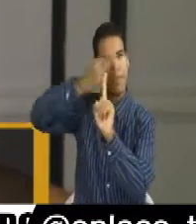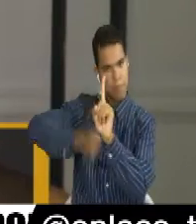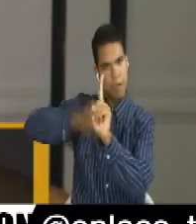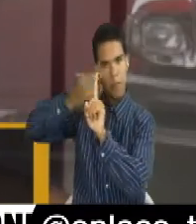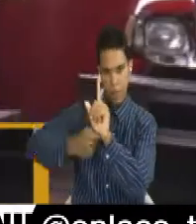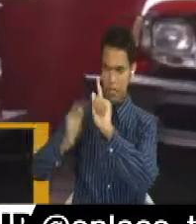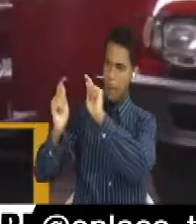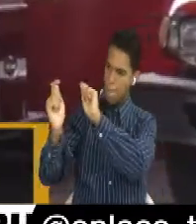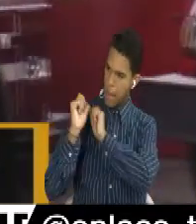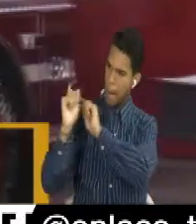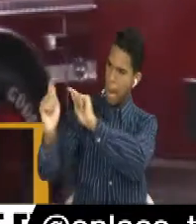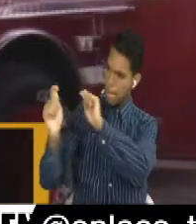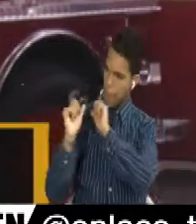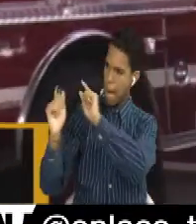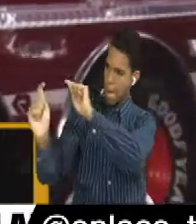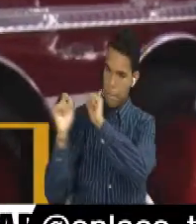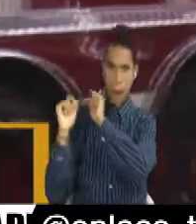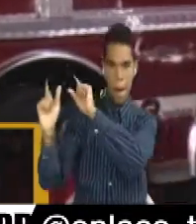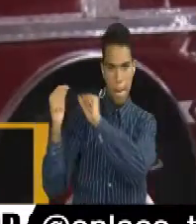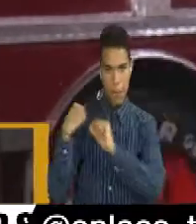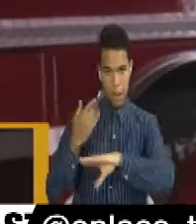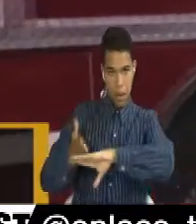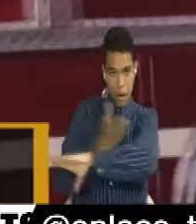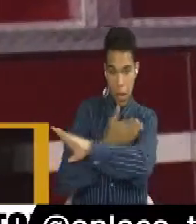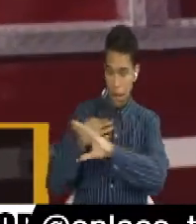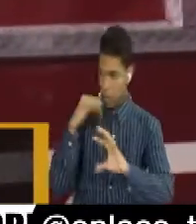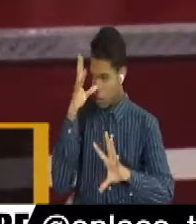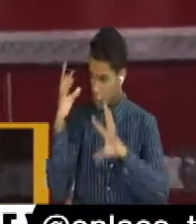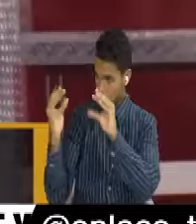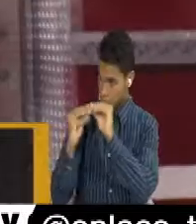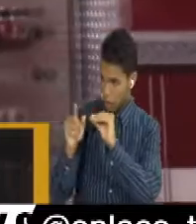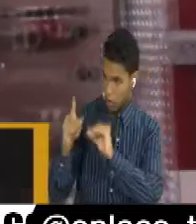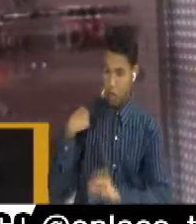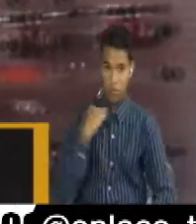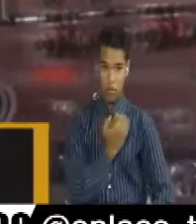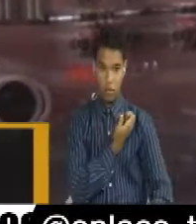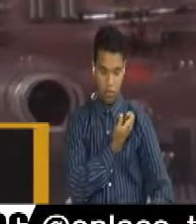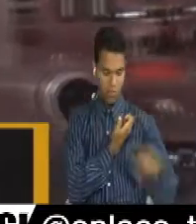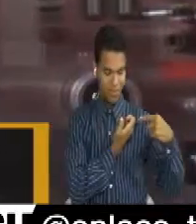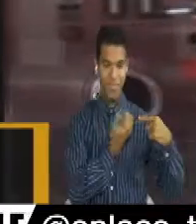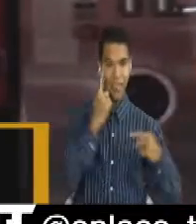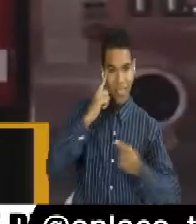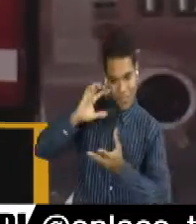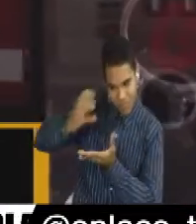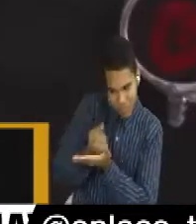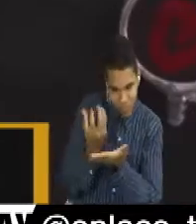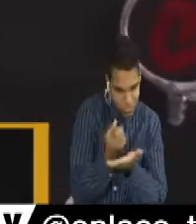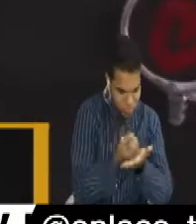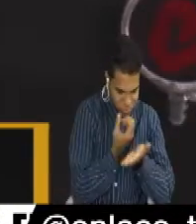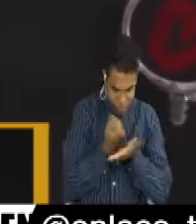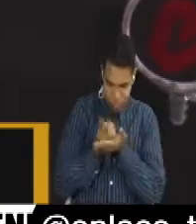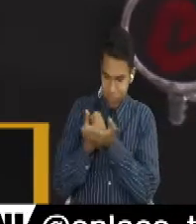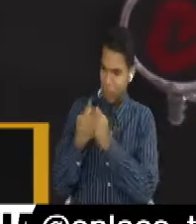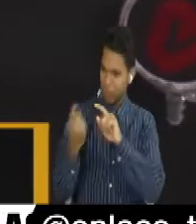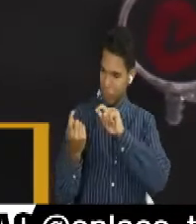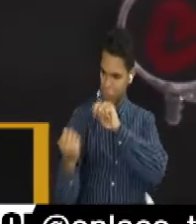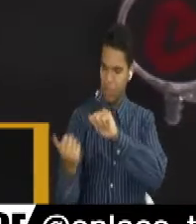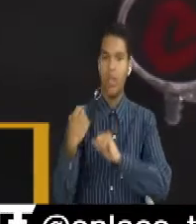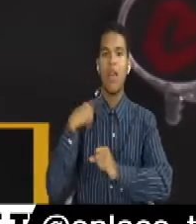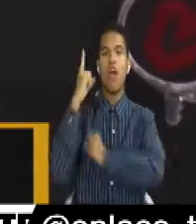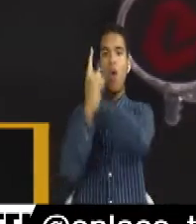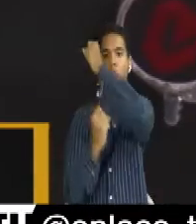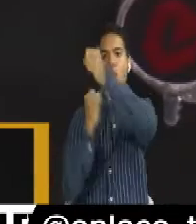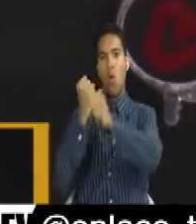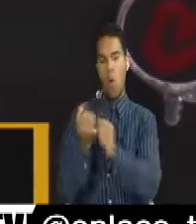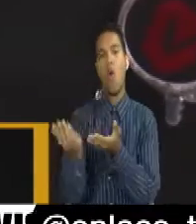está recogido, digámoslo así, por la administración municipal. Ya el otro año vendría la firma de un nuevo convenio,